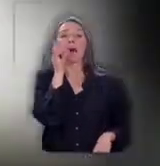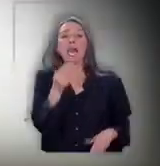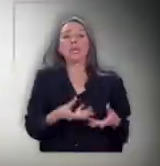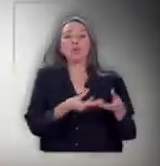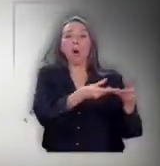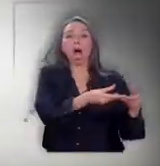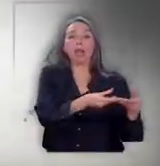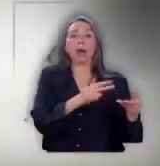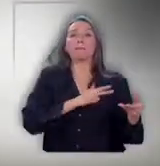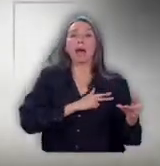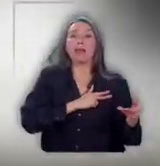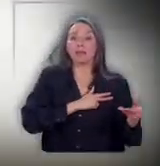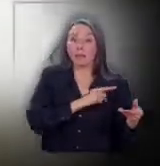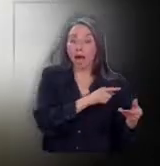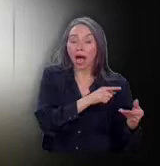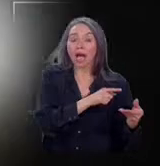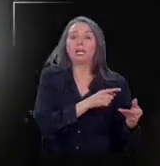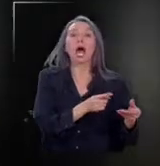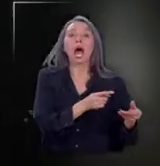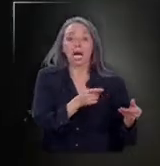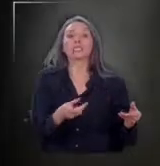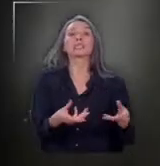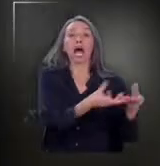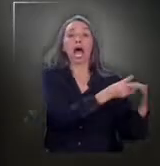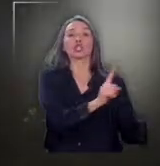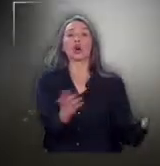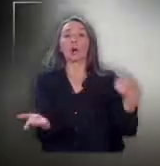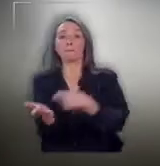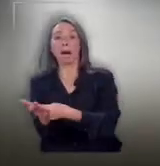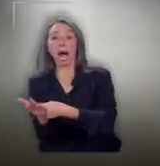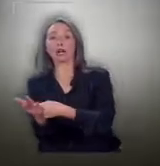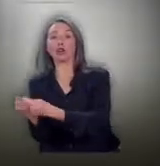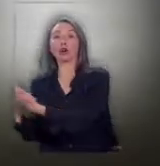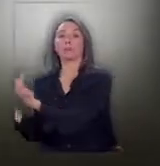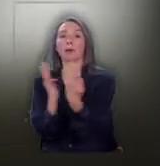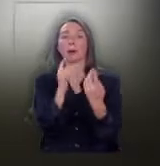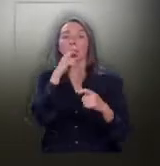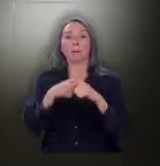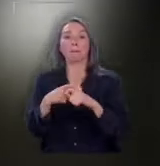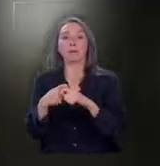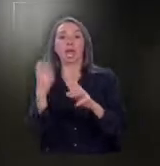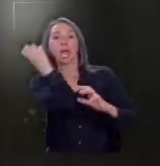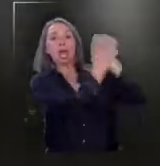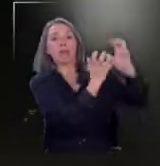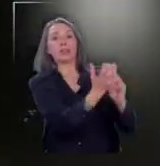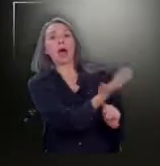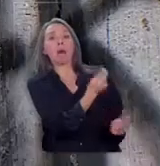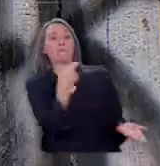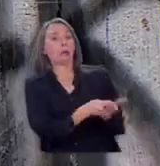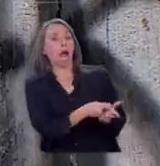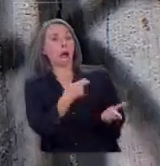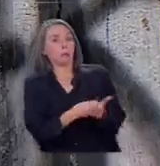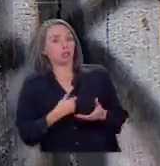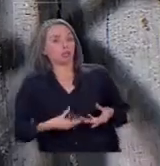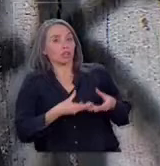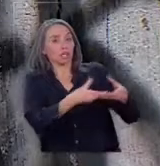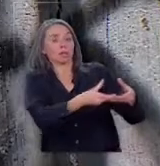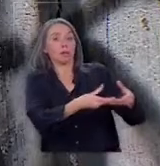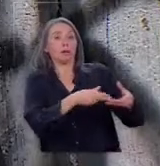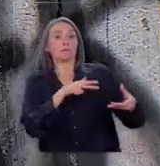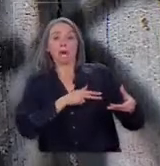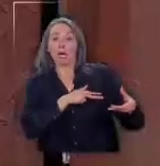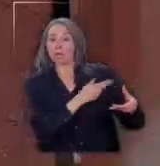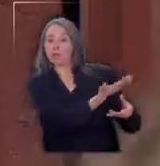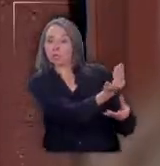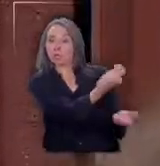pagaron Y es que por eso que vinieron los demás a empezar este a tirar piedra cosas que le pagaran que le pagaran su su cuestión que